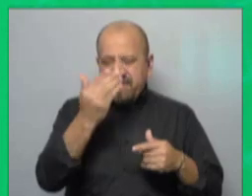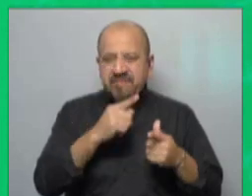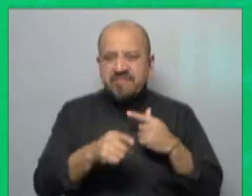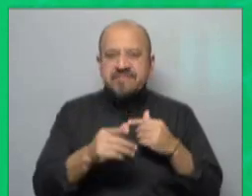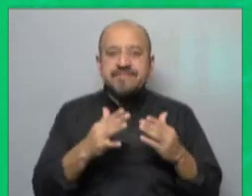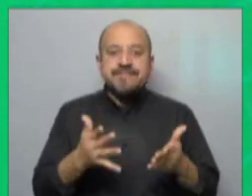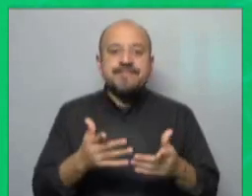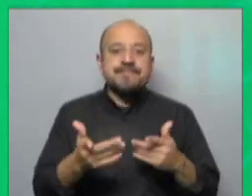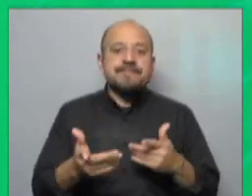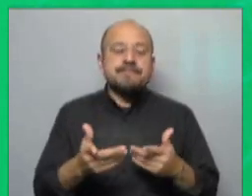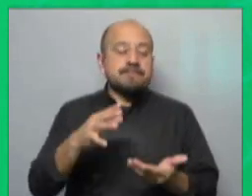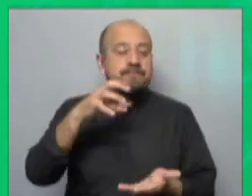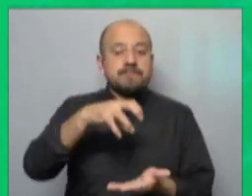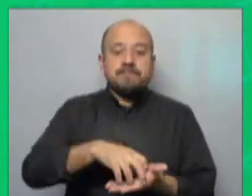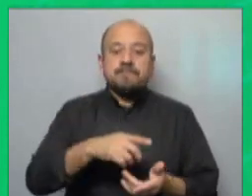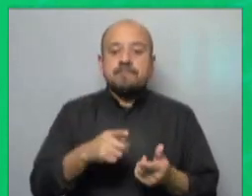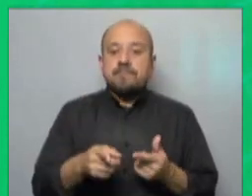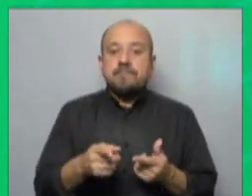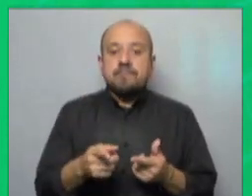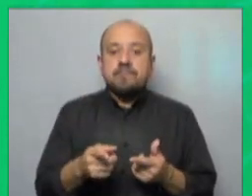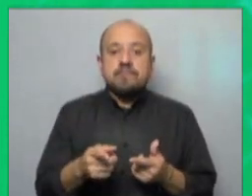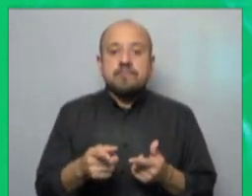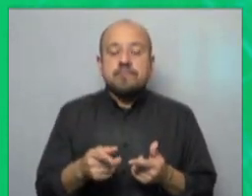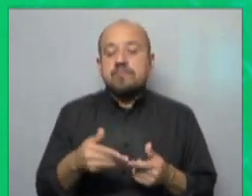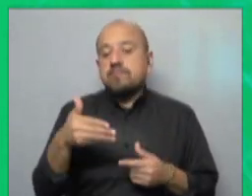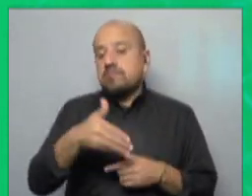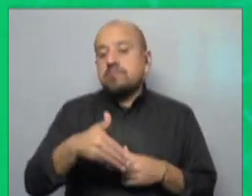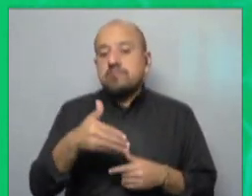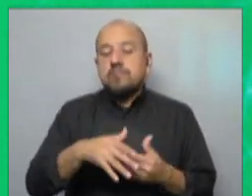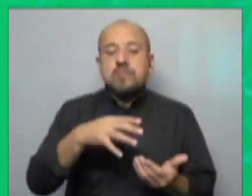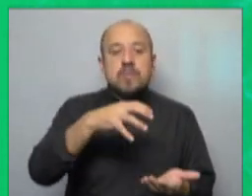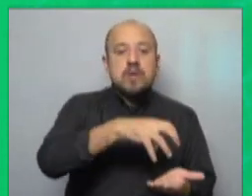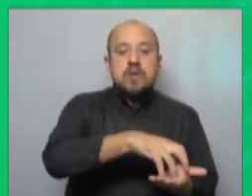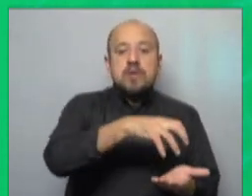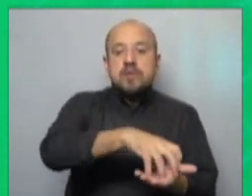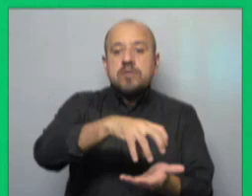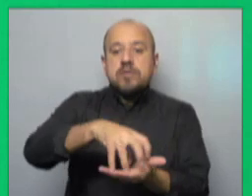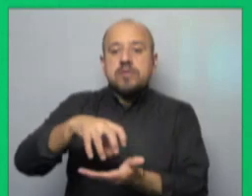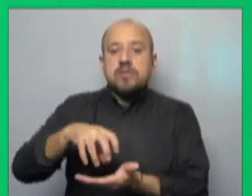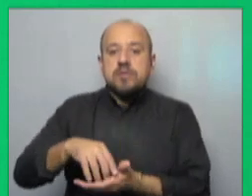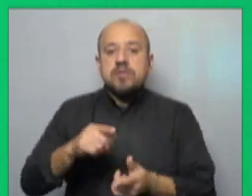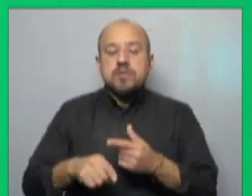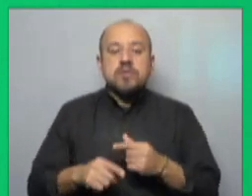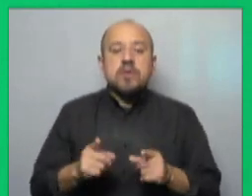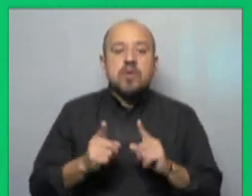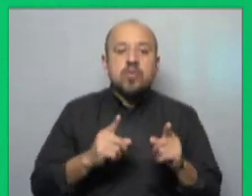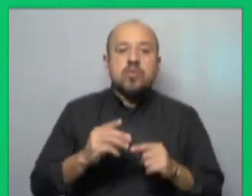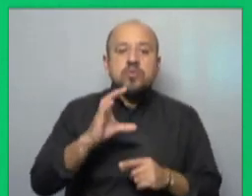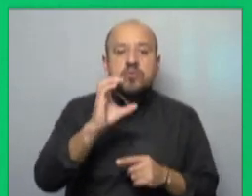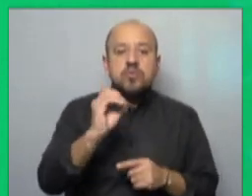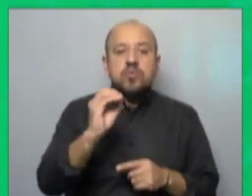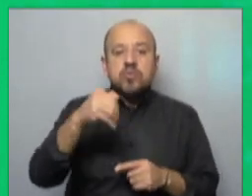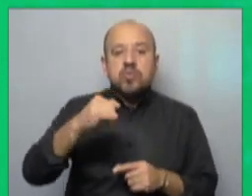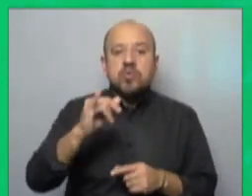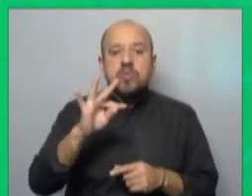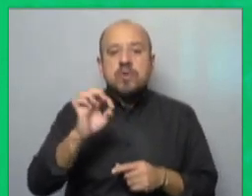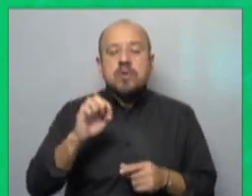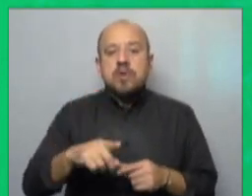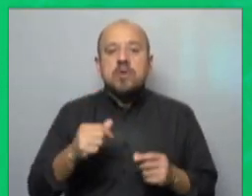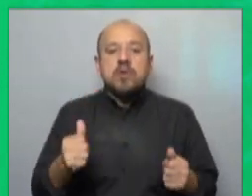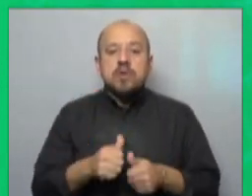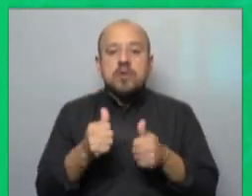dinamizar sus bases de militancia de base se abrieron los comités de base algunos que estaban cerrados o con muy poca actividad